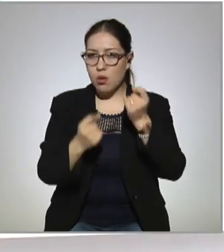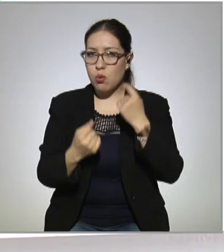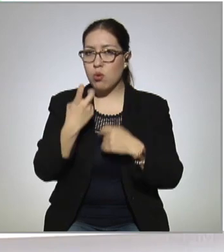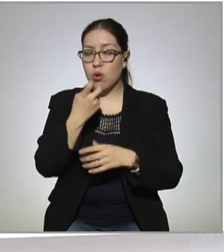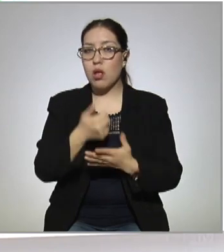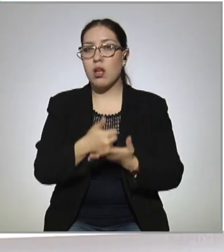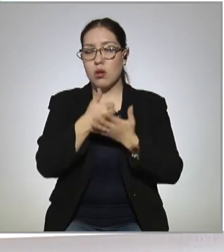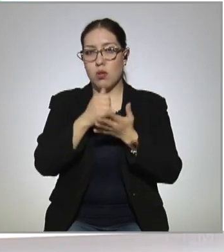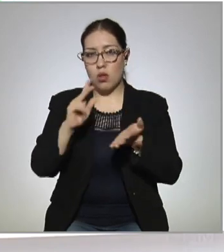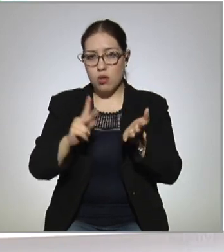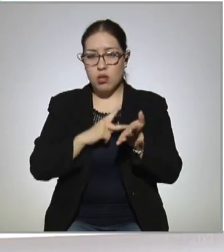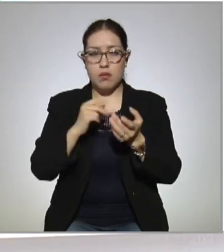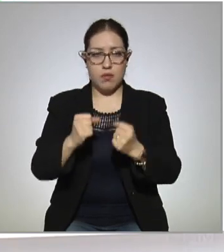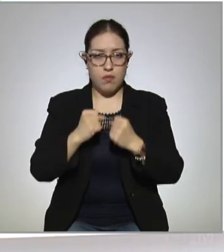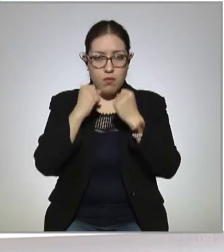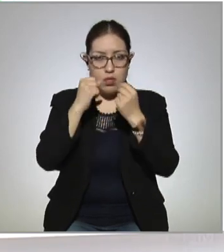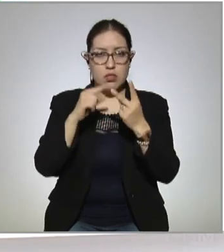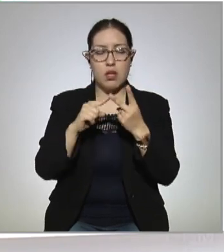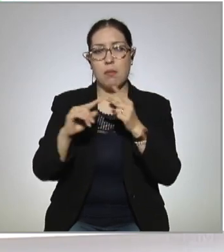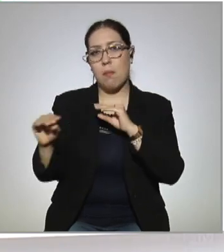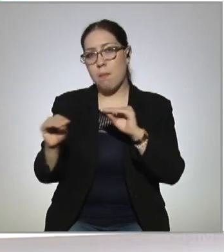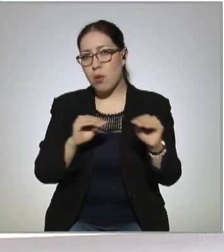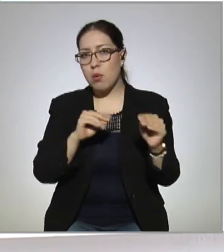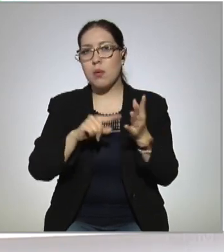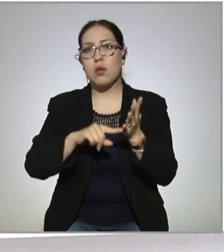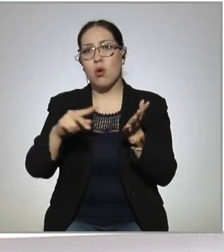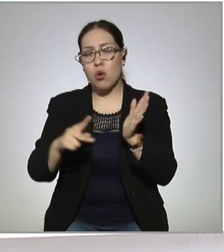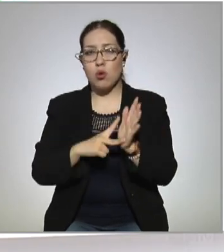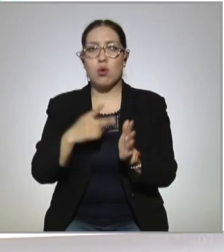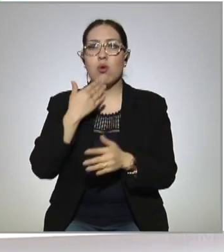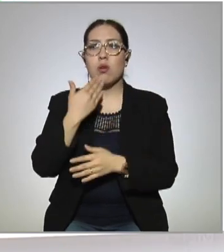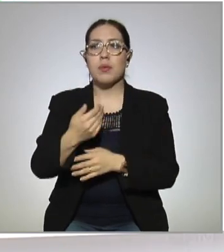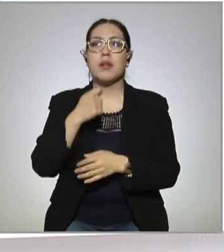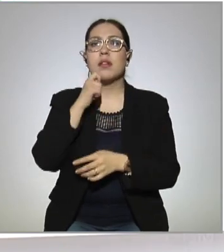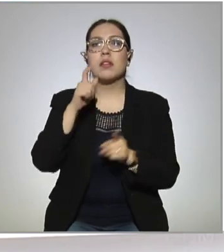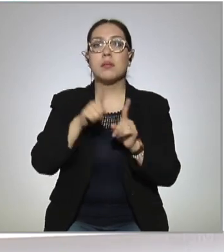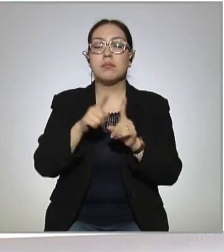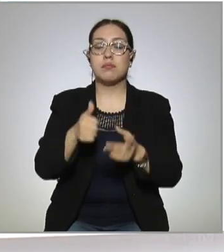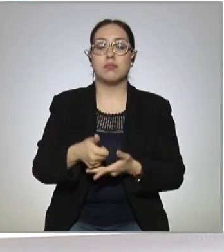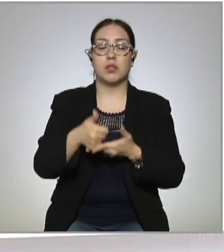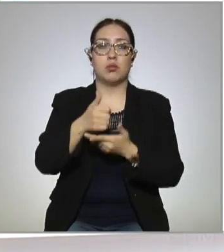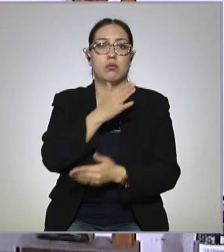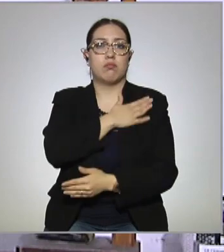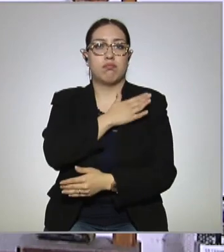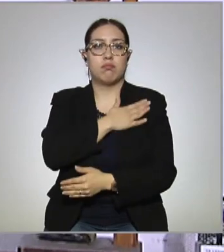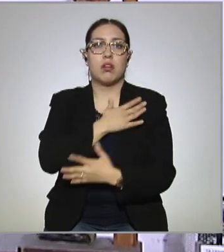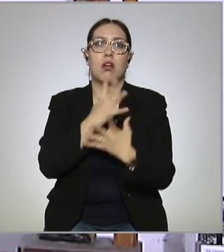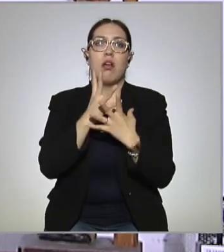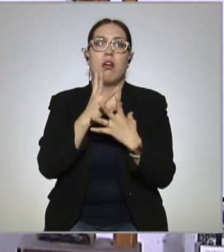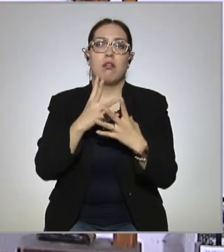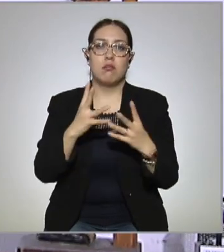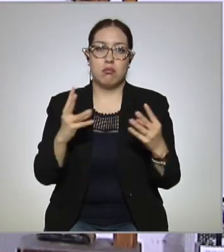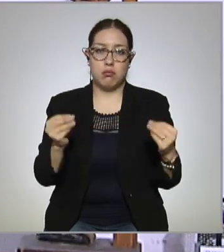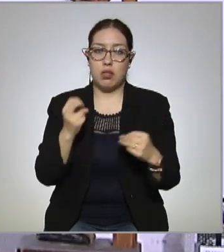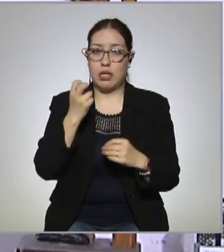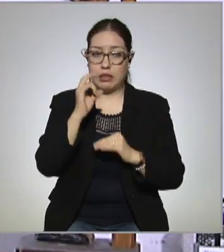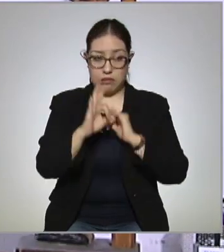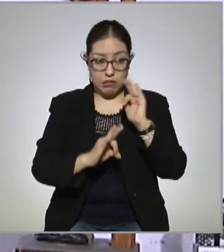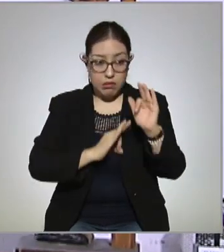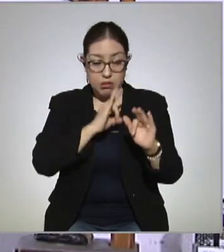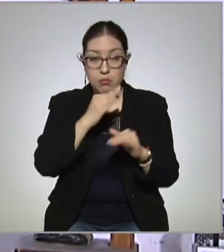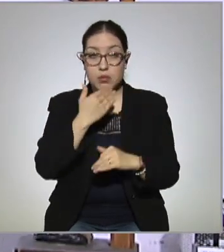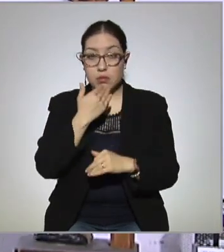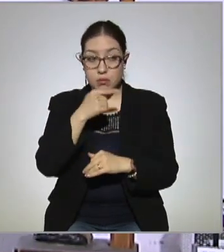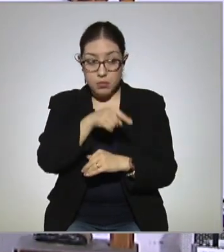a recuperar la fuerza, el movimiento, y también que nos van a ayudar a desinflamar el hombro. El tratamiento quirúrgico para